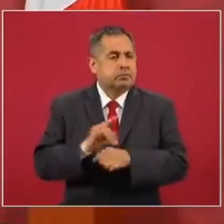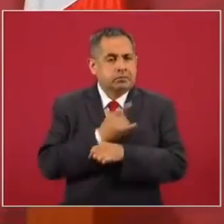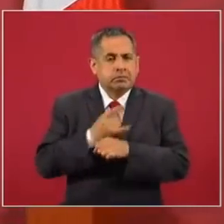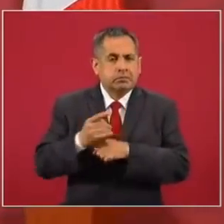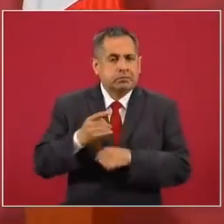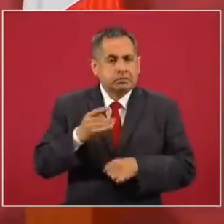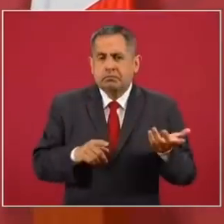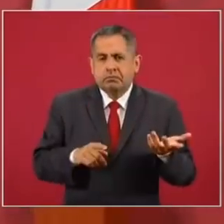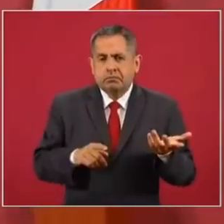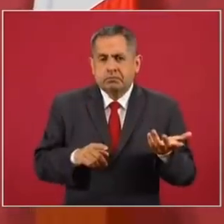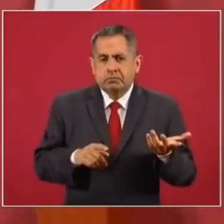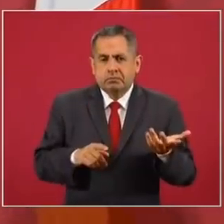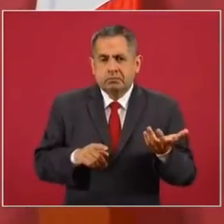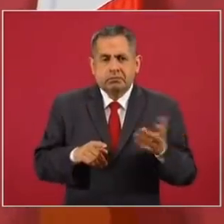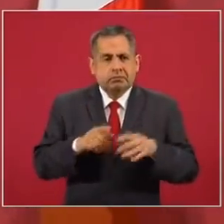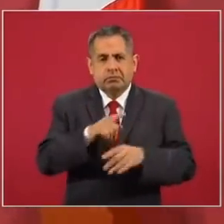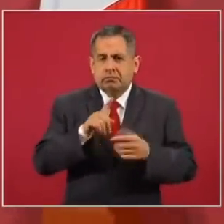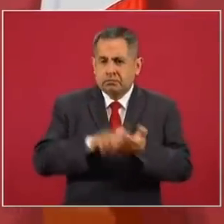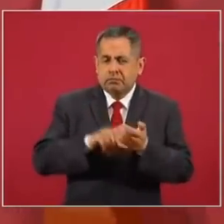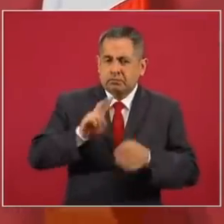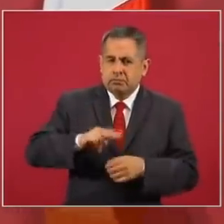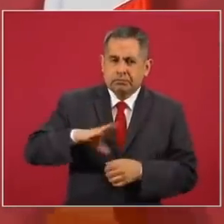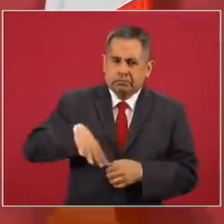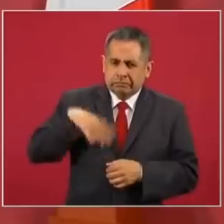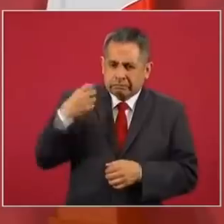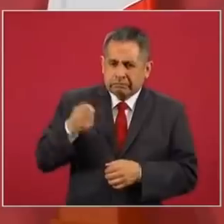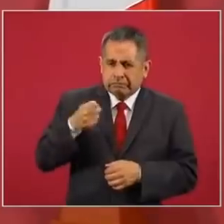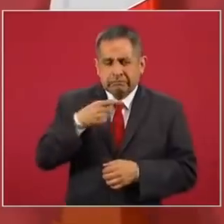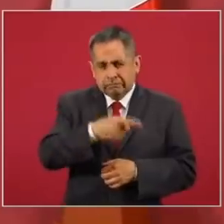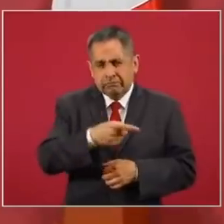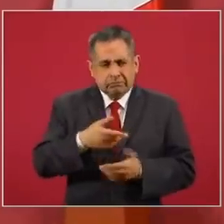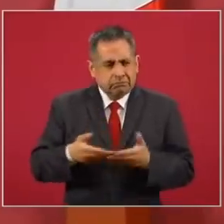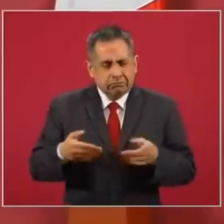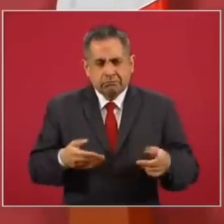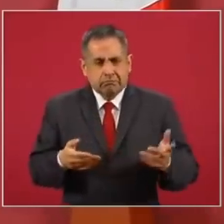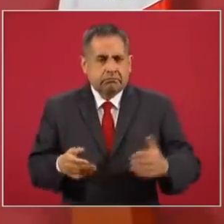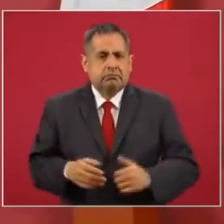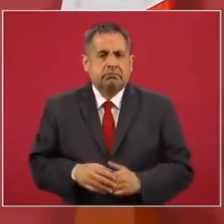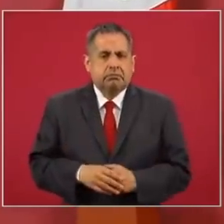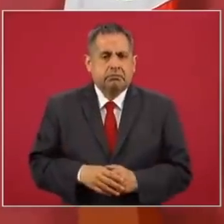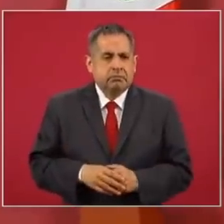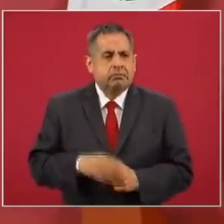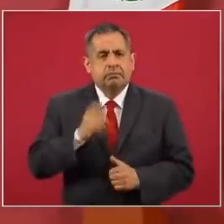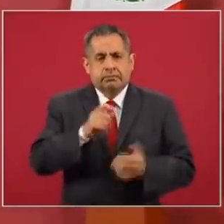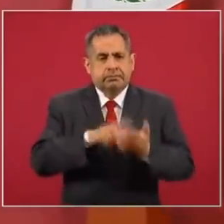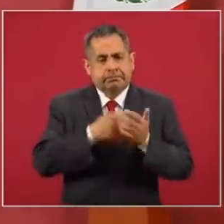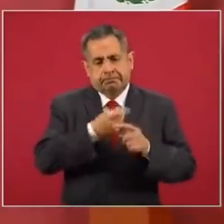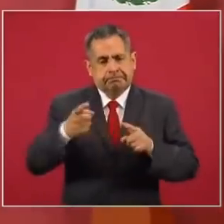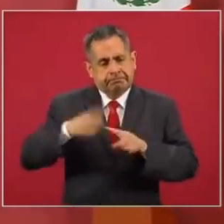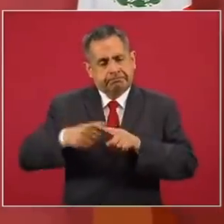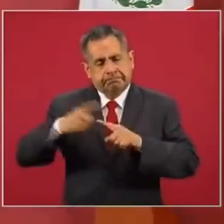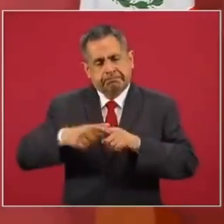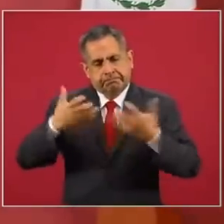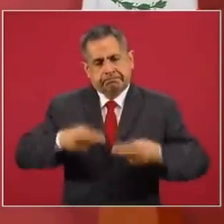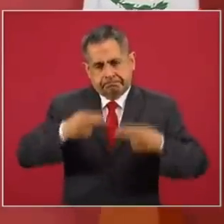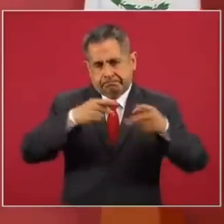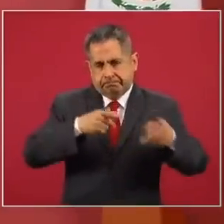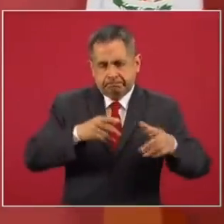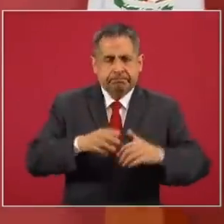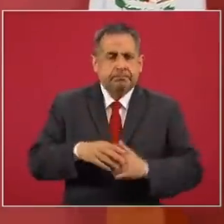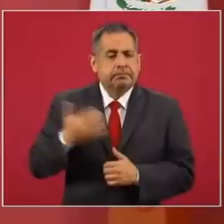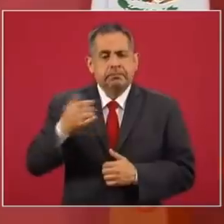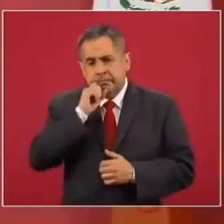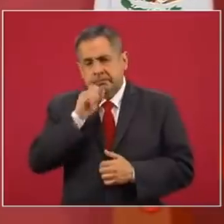irregularidades que se dan, el abuso del marco legal actual por parte de estas empresas y